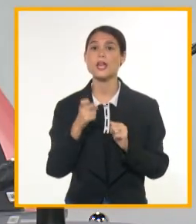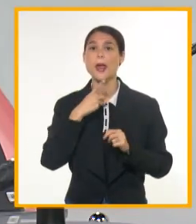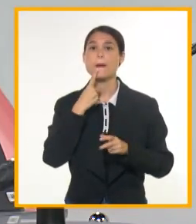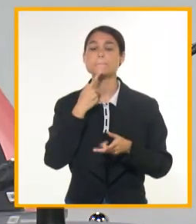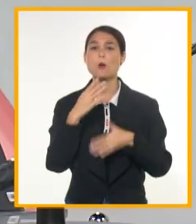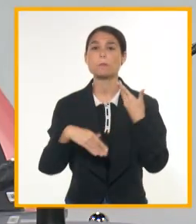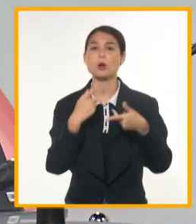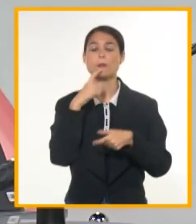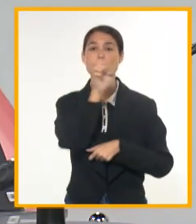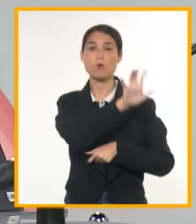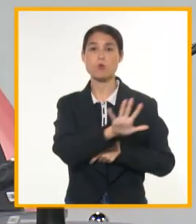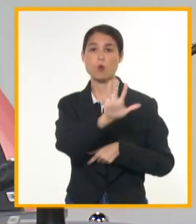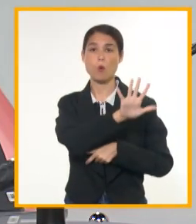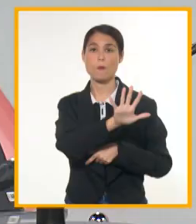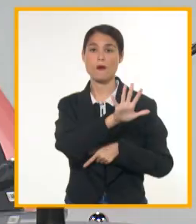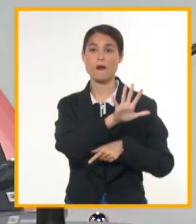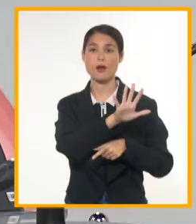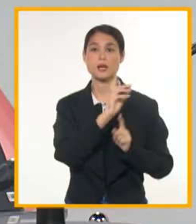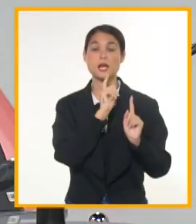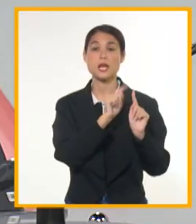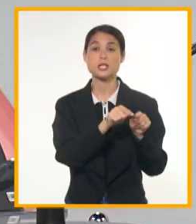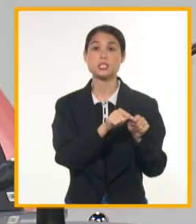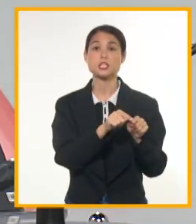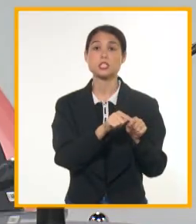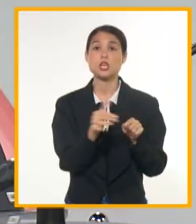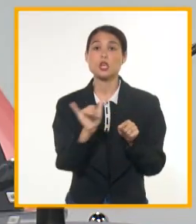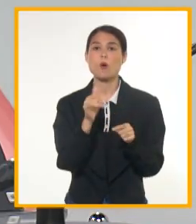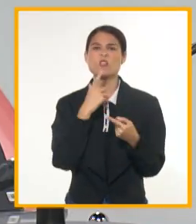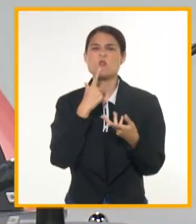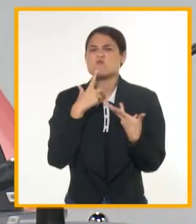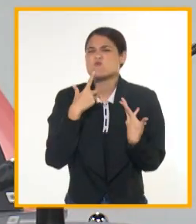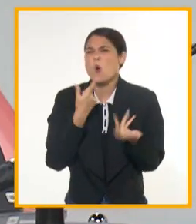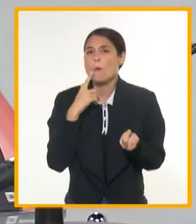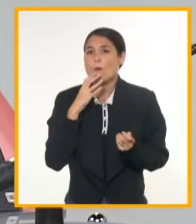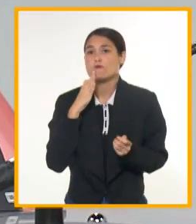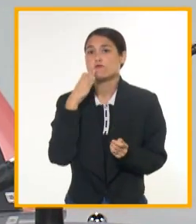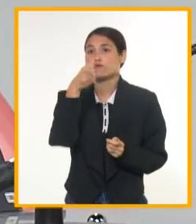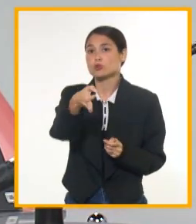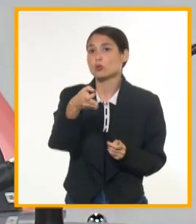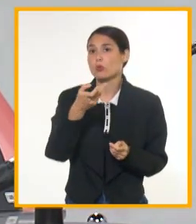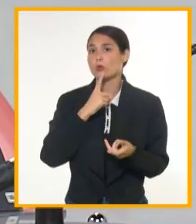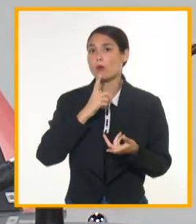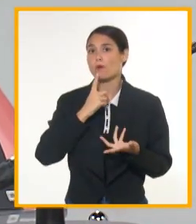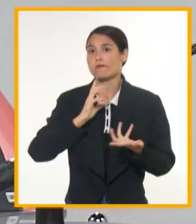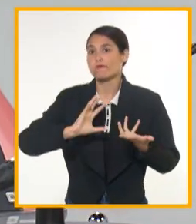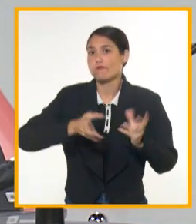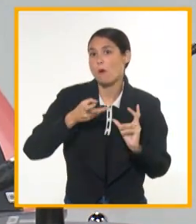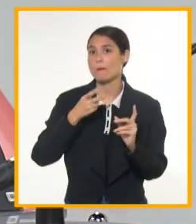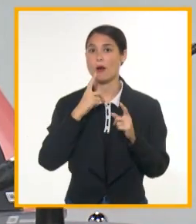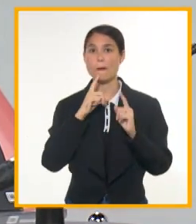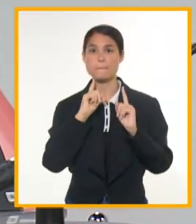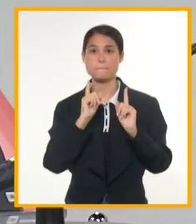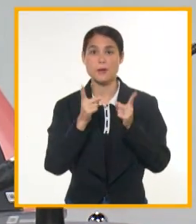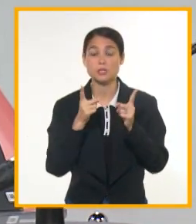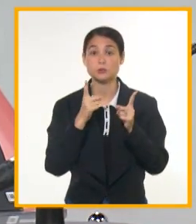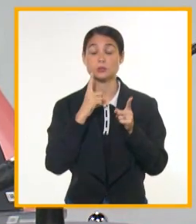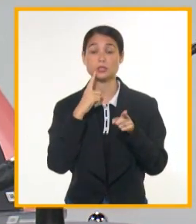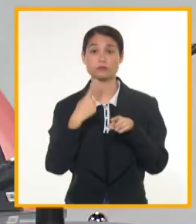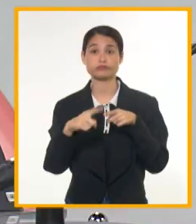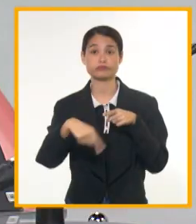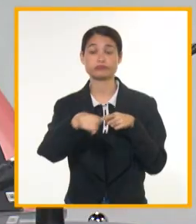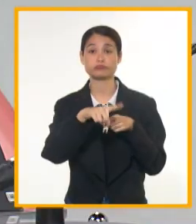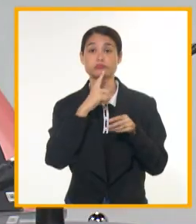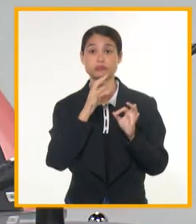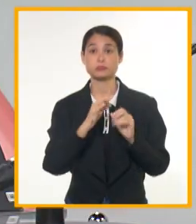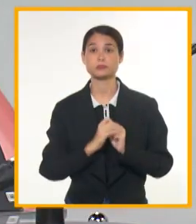y precisamente con el futuro político de la política ultraderechista Marine Le Pen, quien ha sido